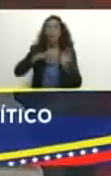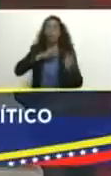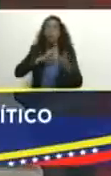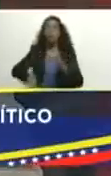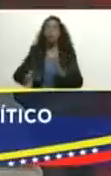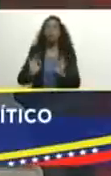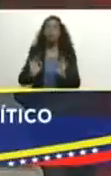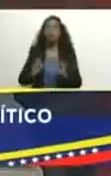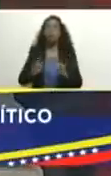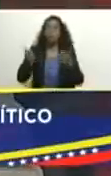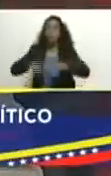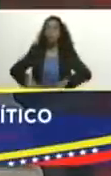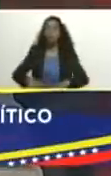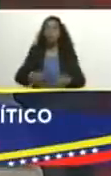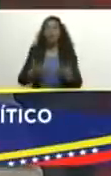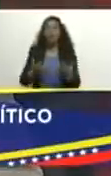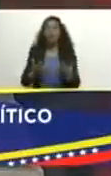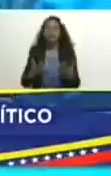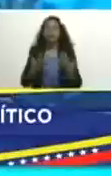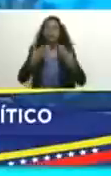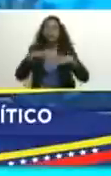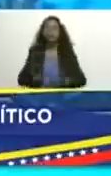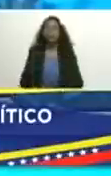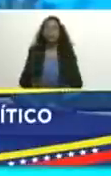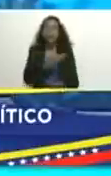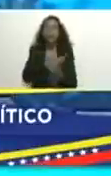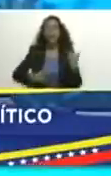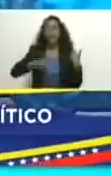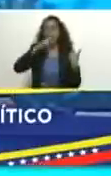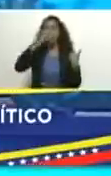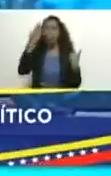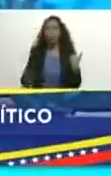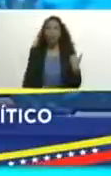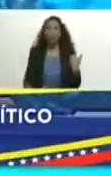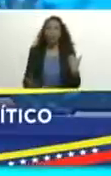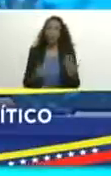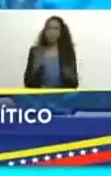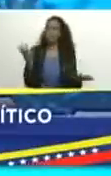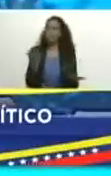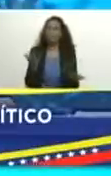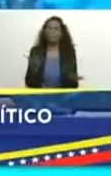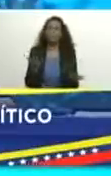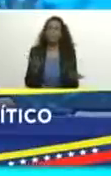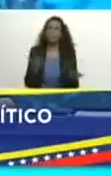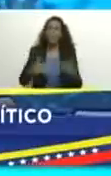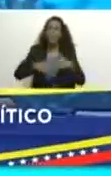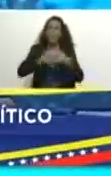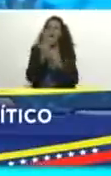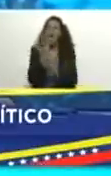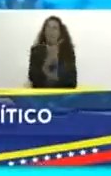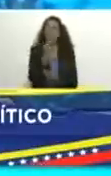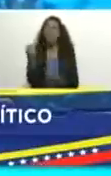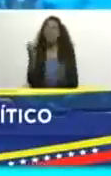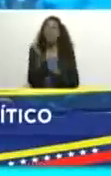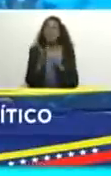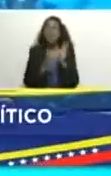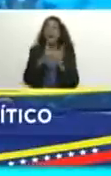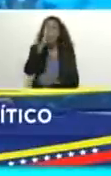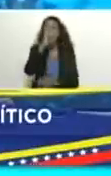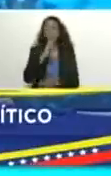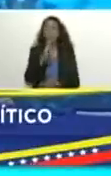bufo, trágico, cómico, terrible, de aquella madrugada el 30 de